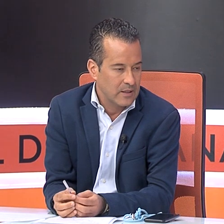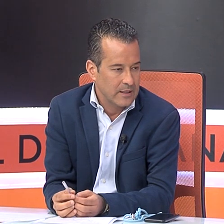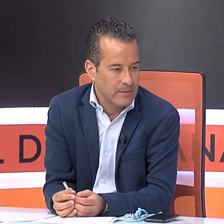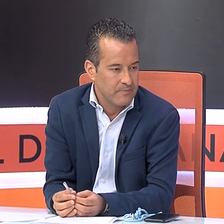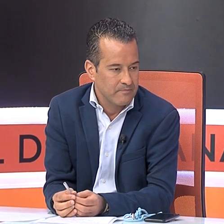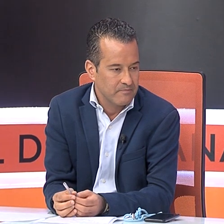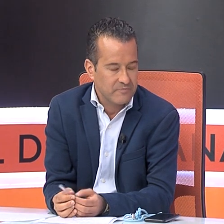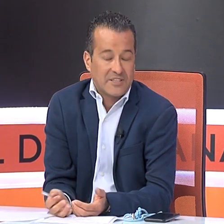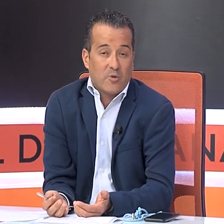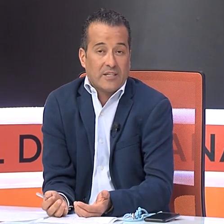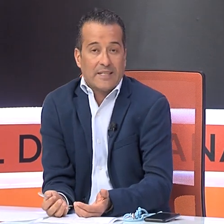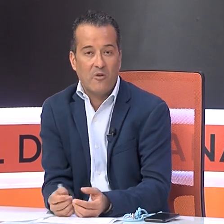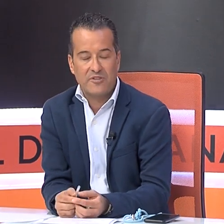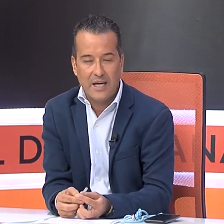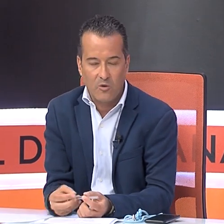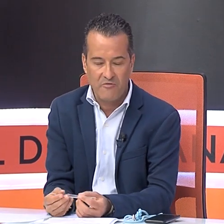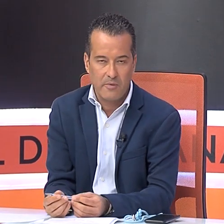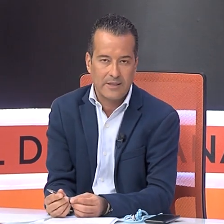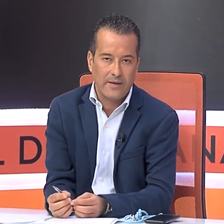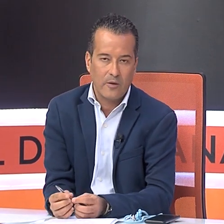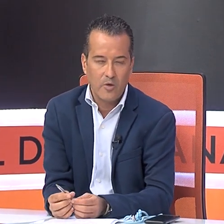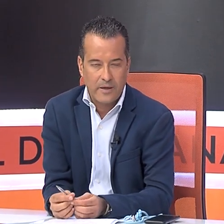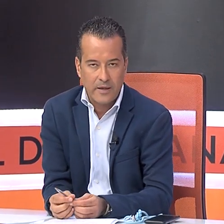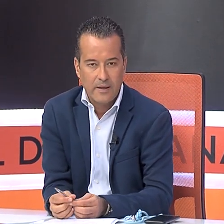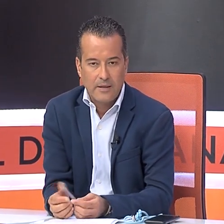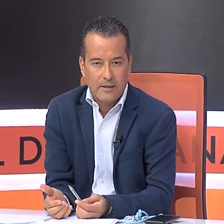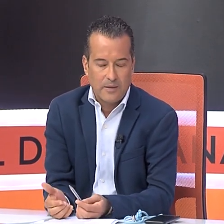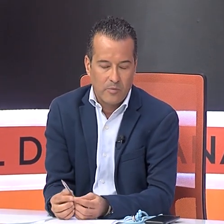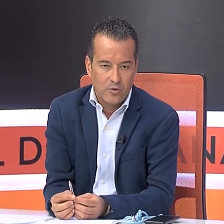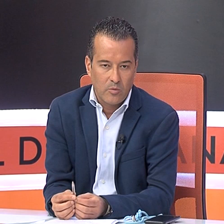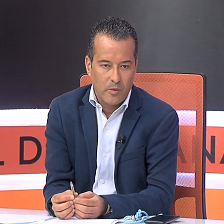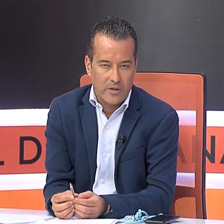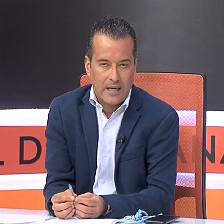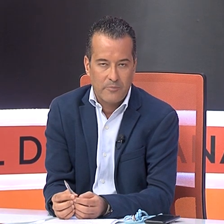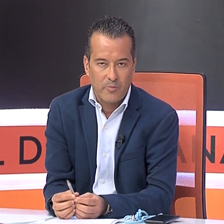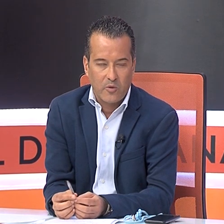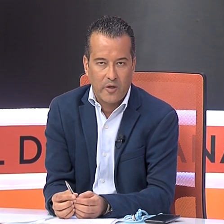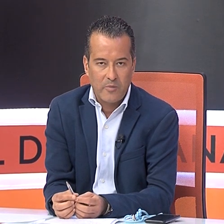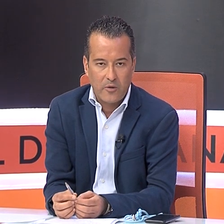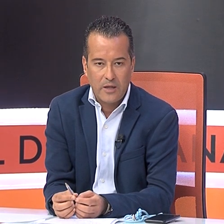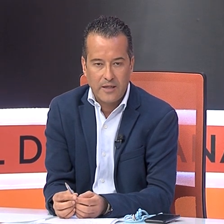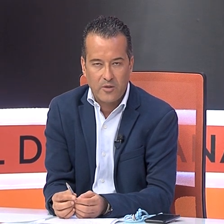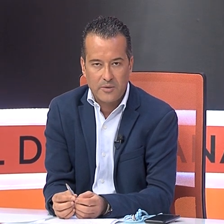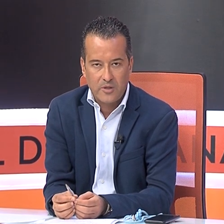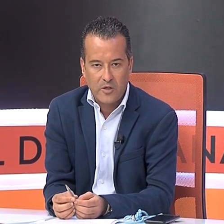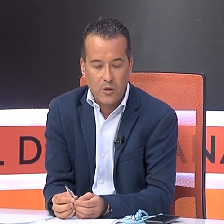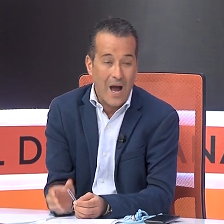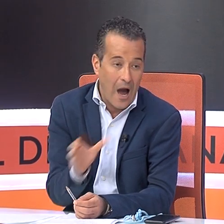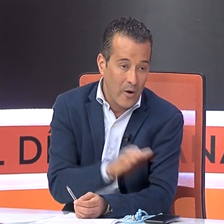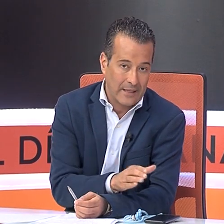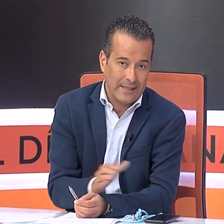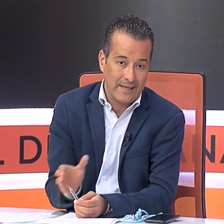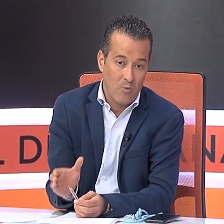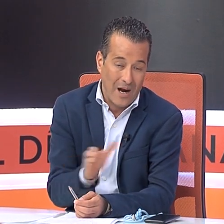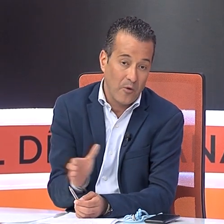pues se puede decir, es oficial, lo confirmaba esta tarde Julio Pérez. De momento, bueno, pues ya el propio Conrado Domínguez no es el director del Servicio Canario de Salud.